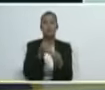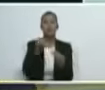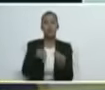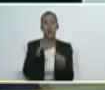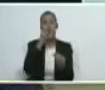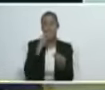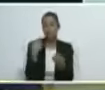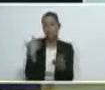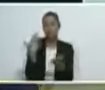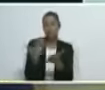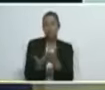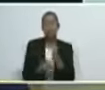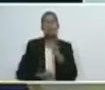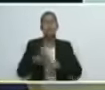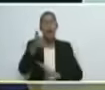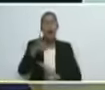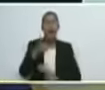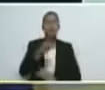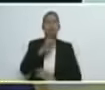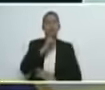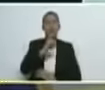nuestra historia contemporánea.